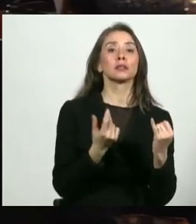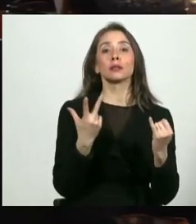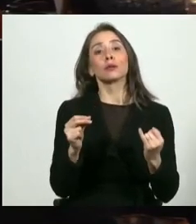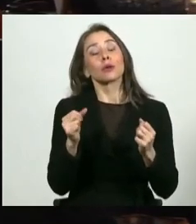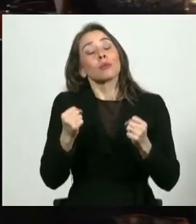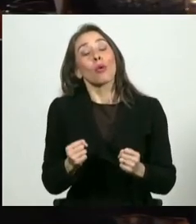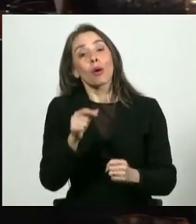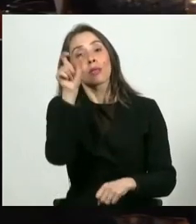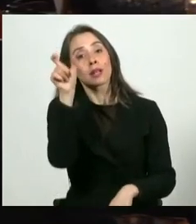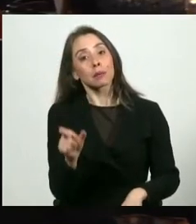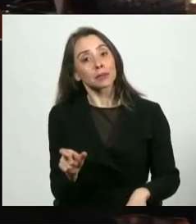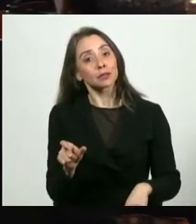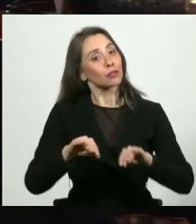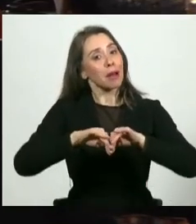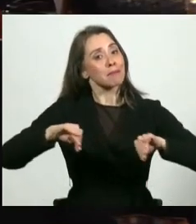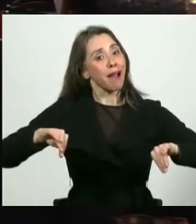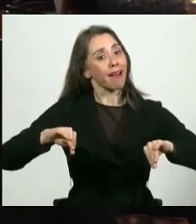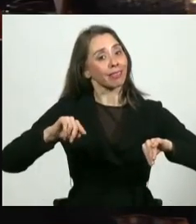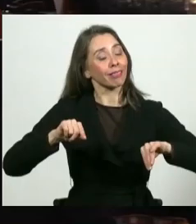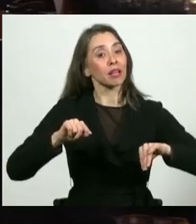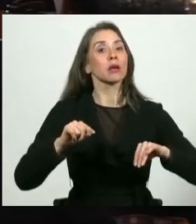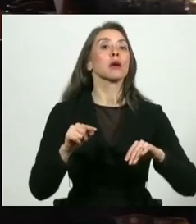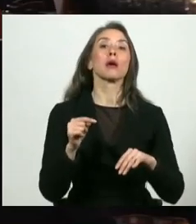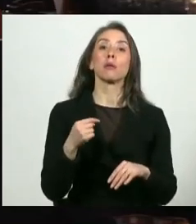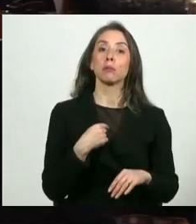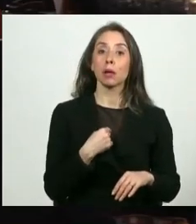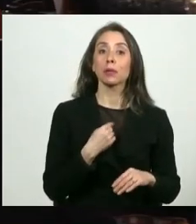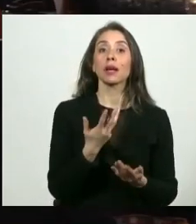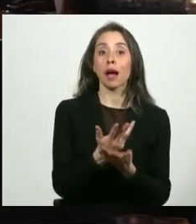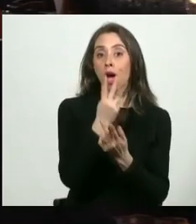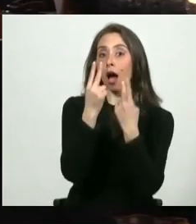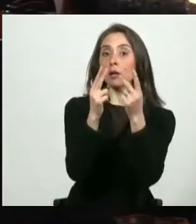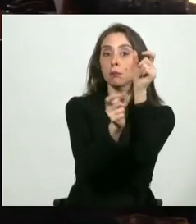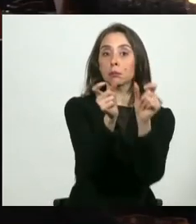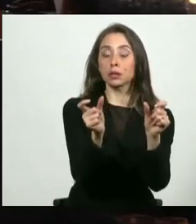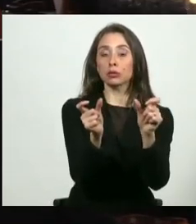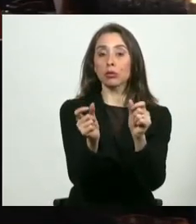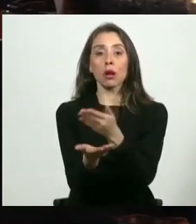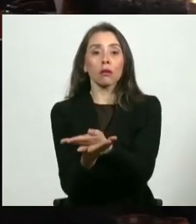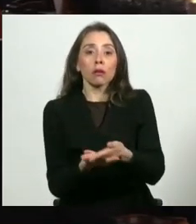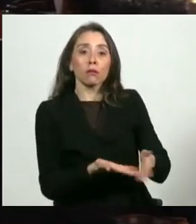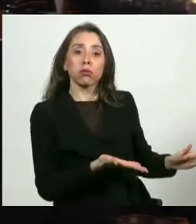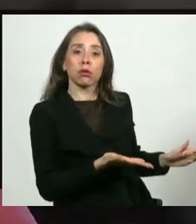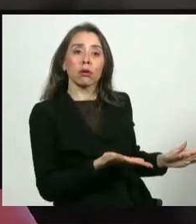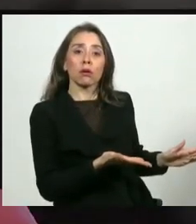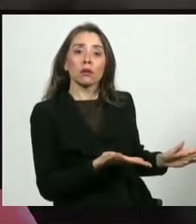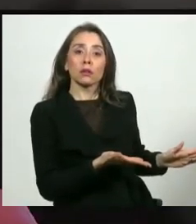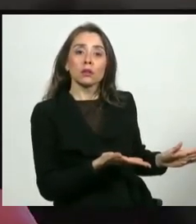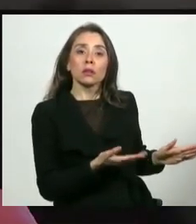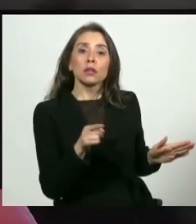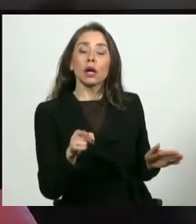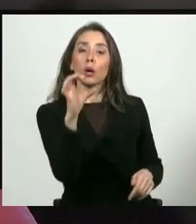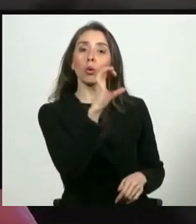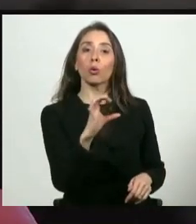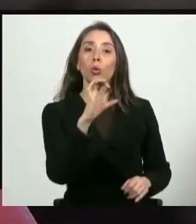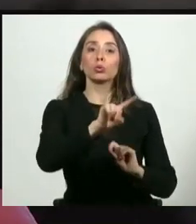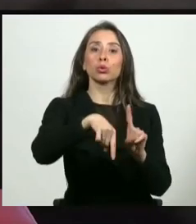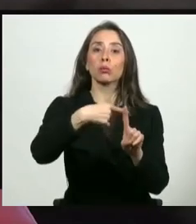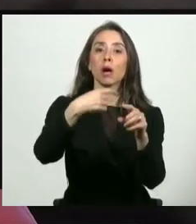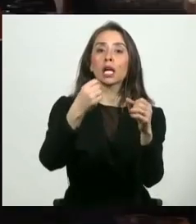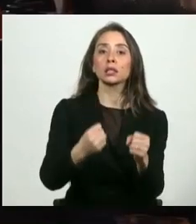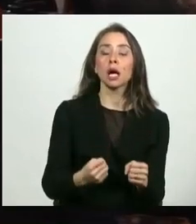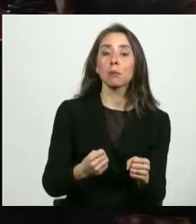¿ya? Entonces, hoy día para mí hay una población que está quedando excluida de lo que son los cursos Más Capaz